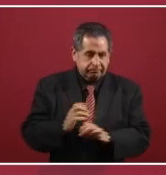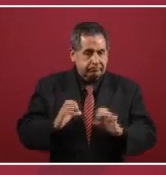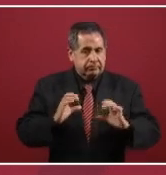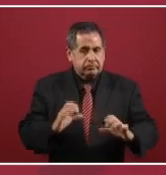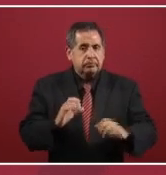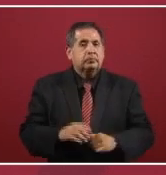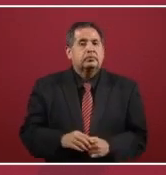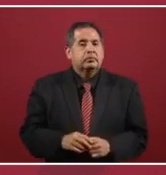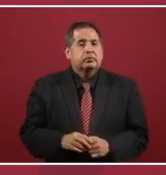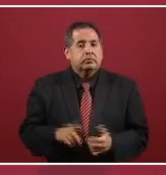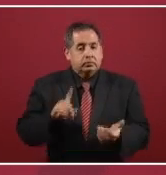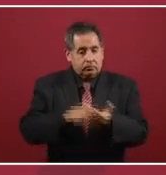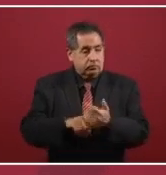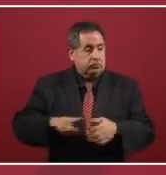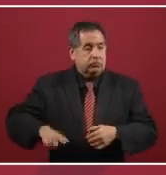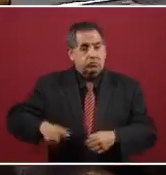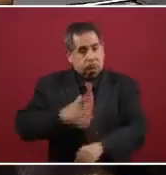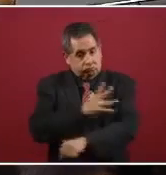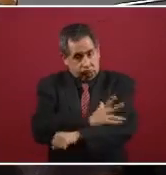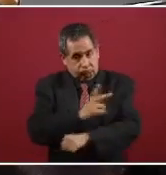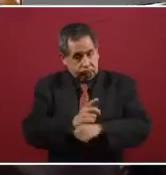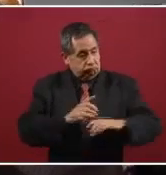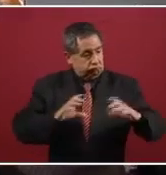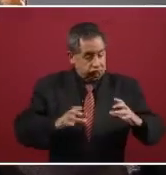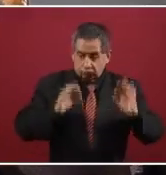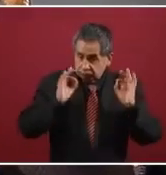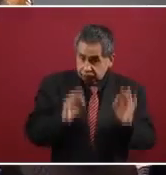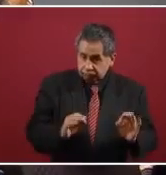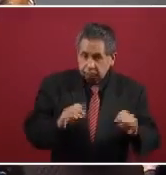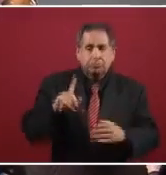gobierno honesto,